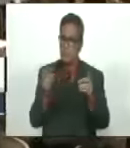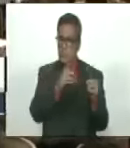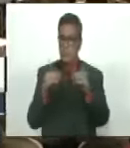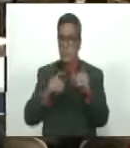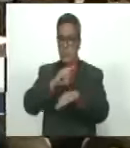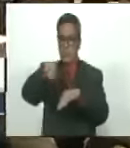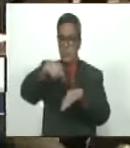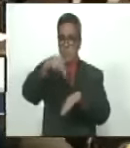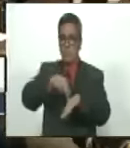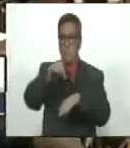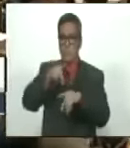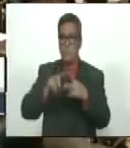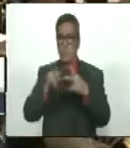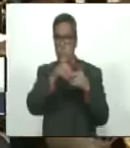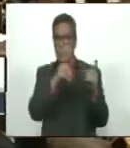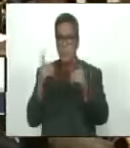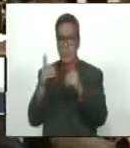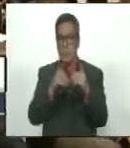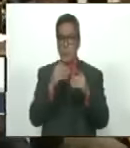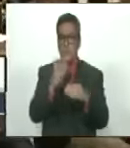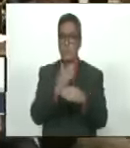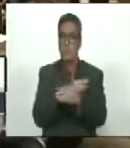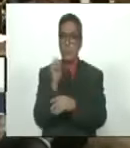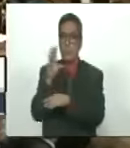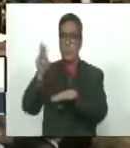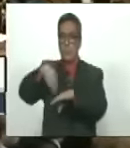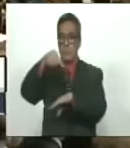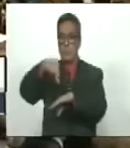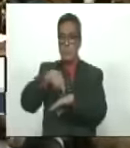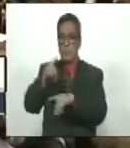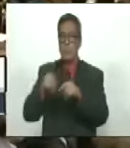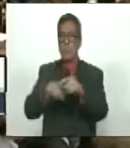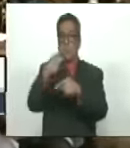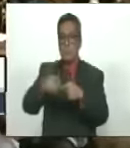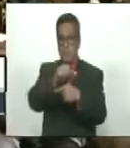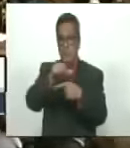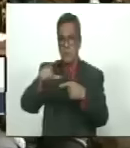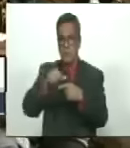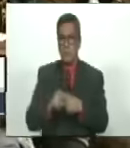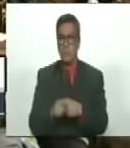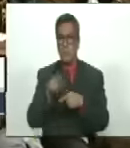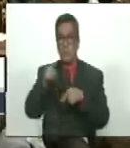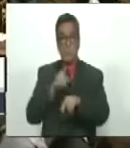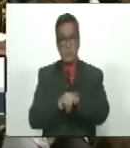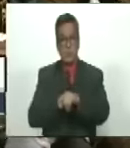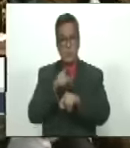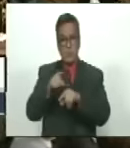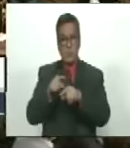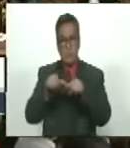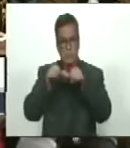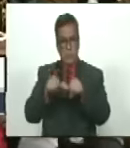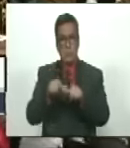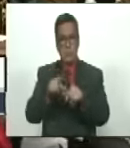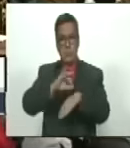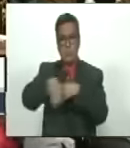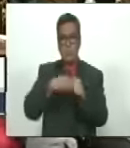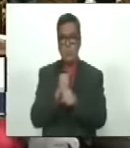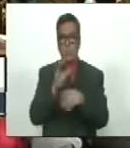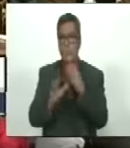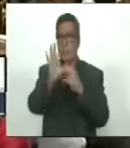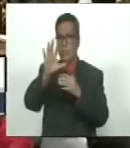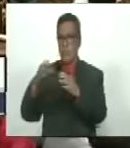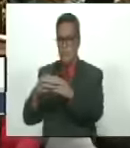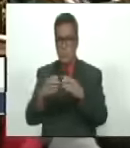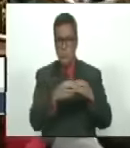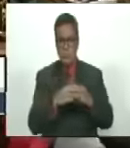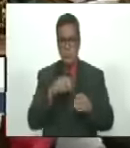nivel nacional para su segunda discusión ante la Asamblea Nacional la próxima semana. Por lo pronto, se mantendrá una jornada de 5 mesas